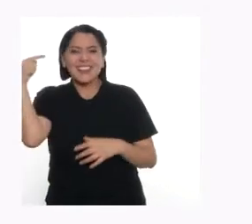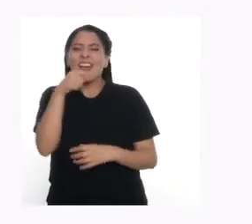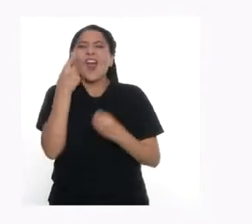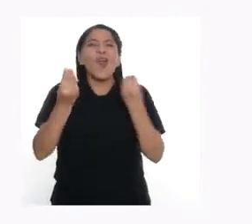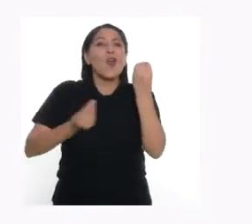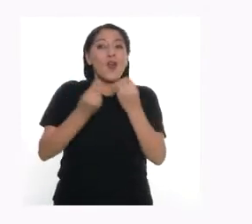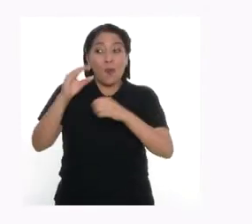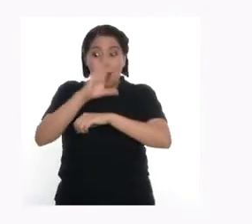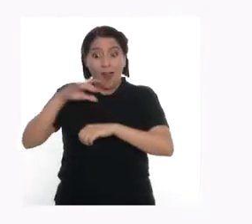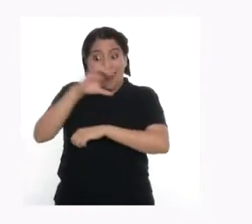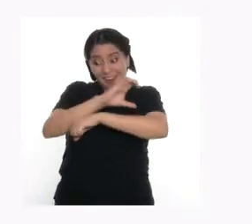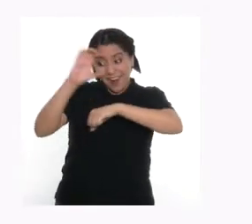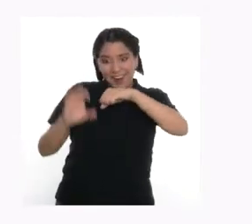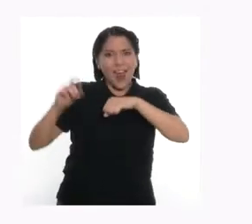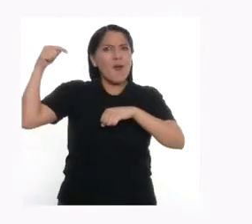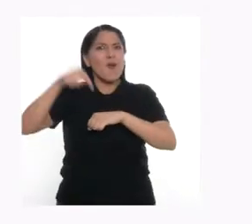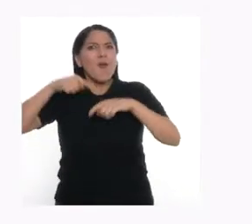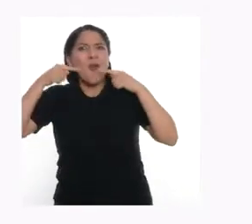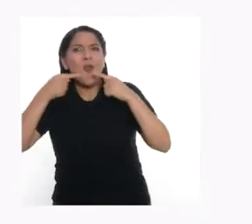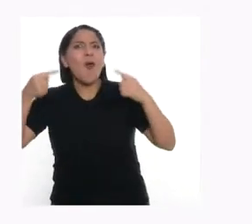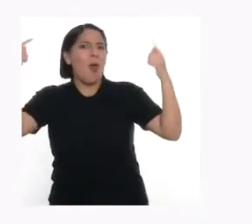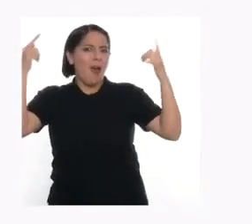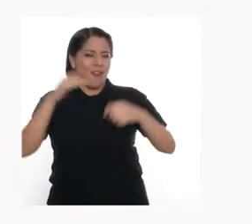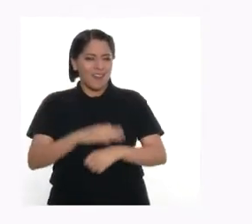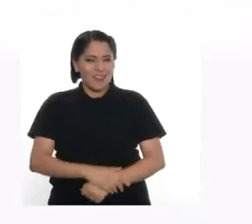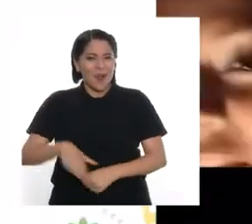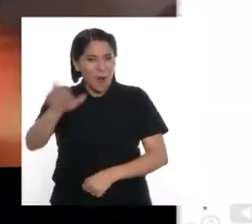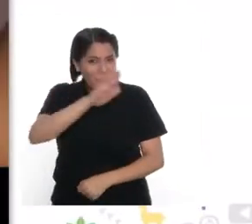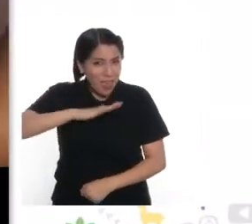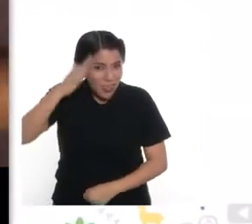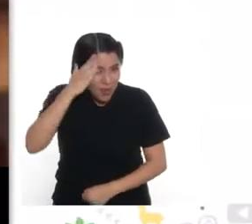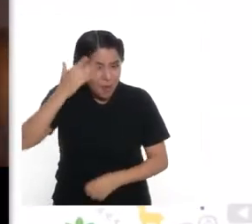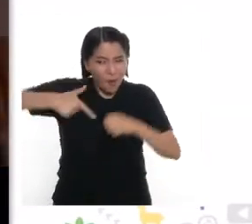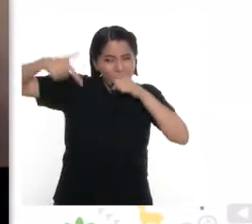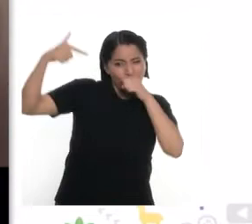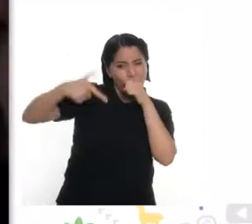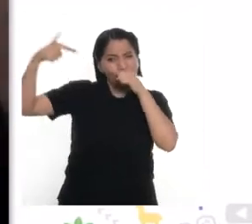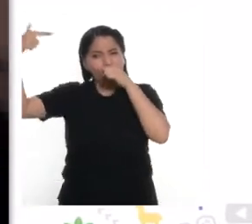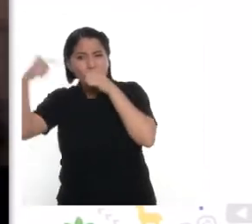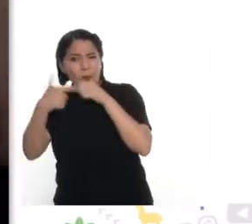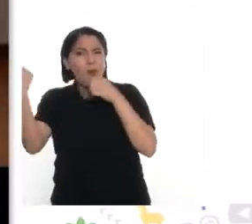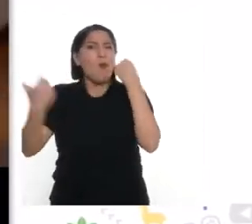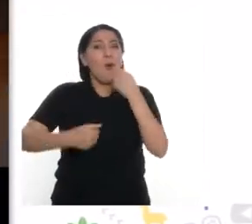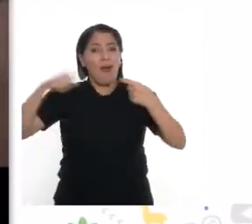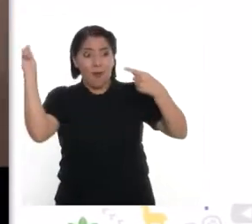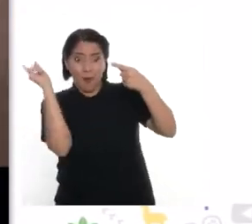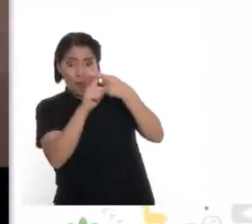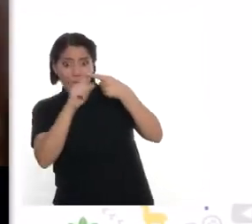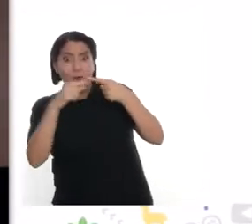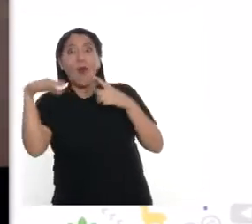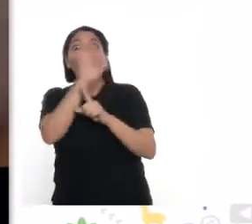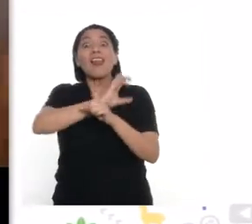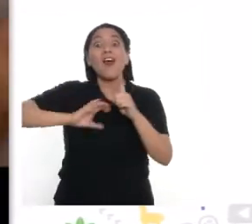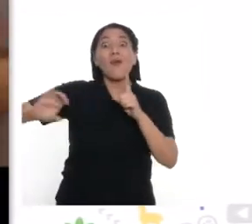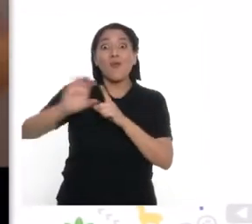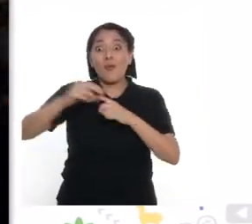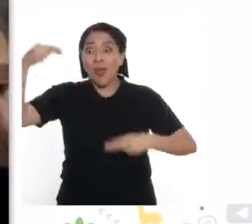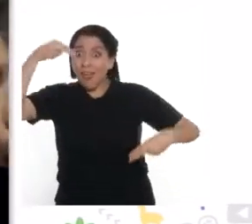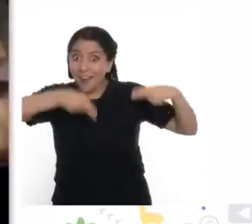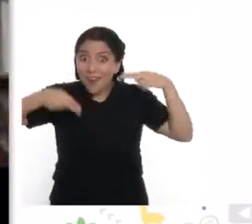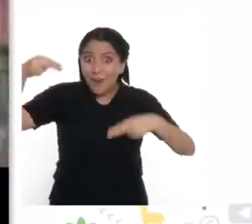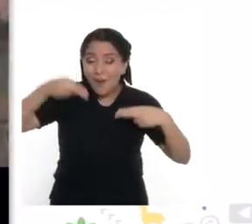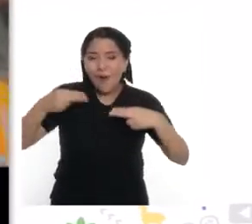del carnaval de Cajamarca son las más conocidas. ¿Sabías que el rap es uno de los cuatro elementos principales de la cultura hip